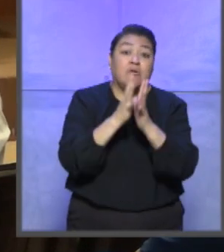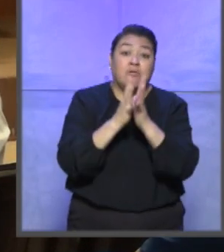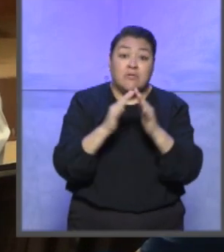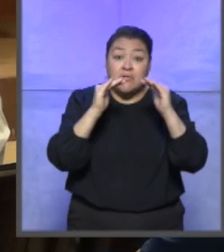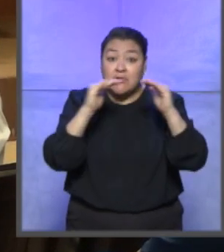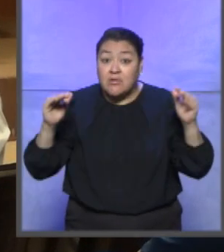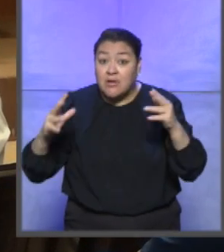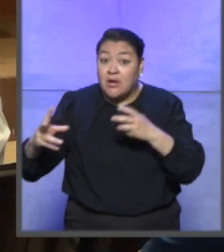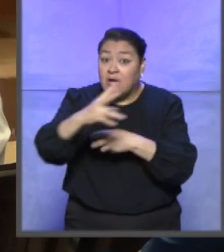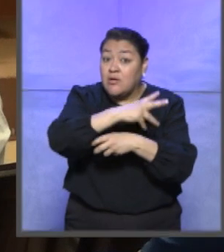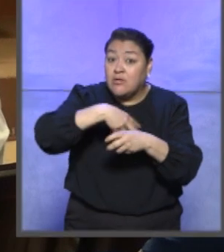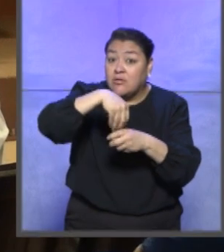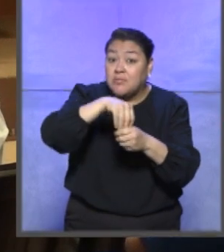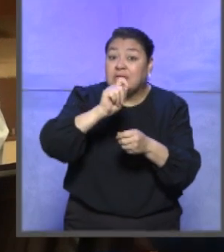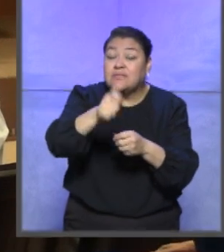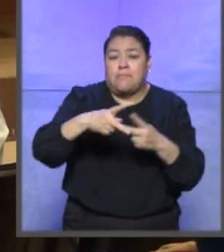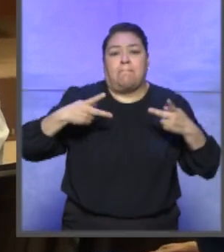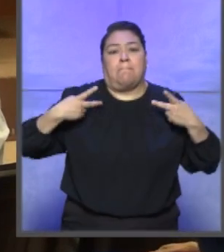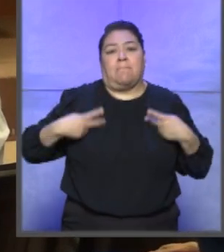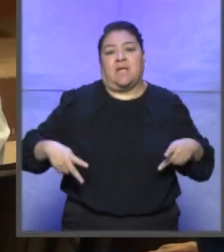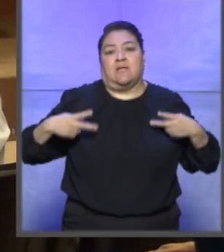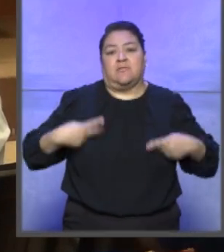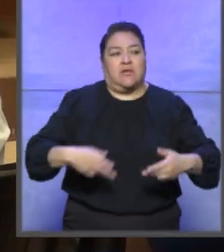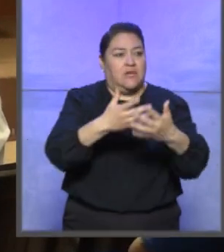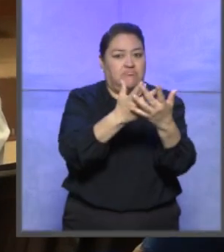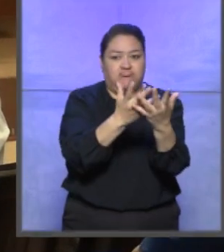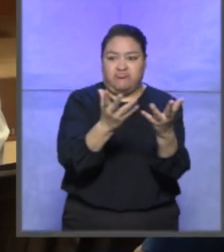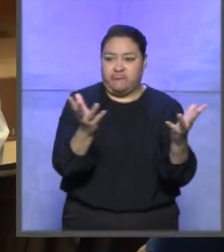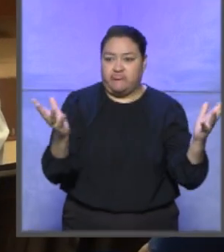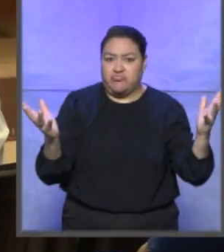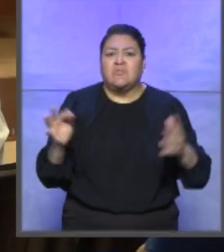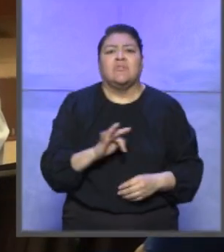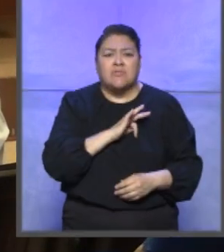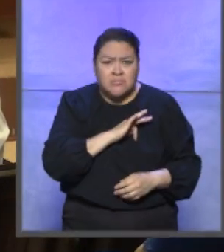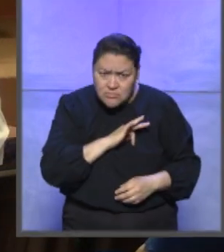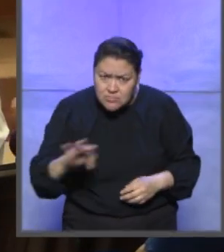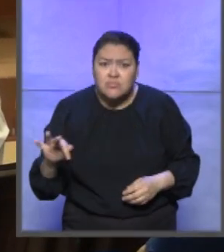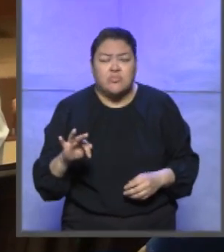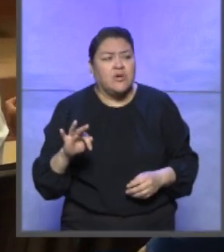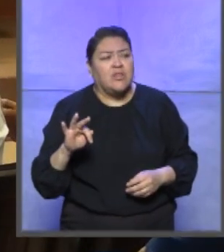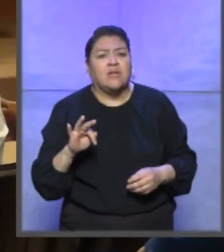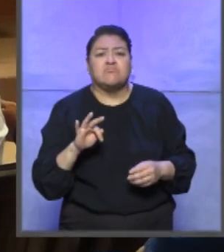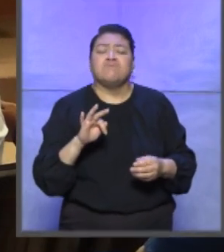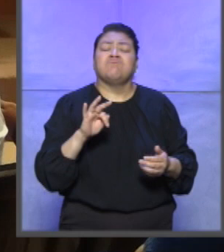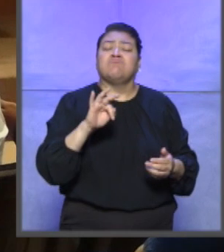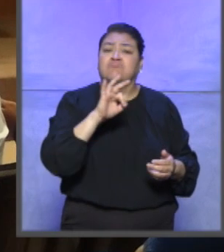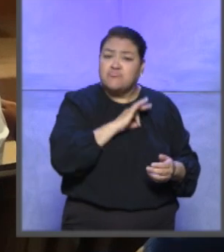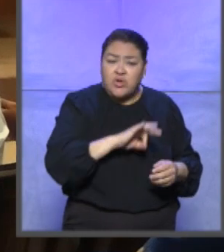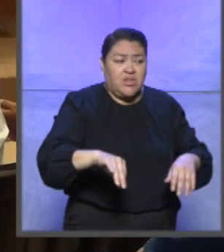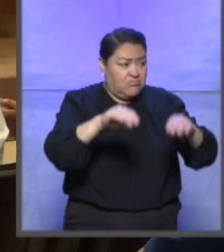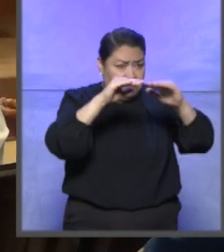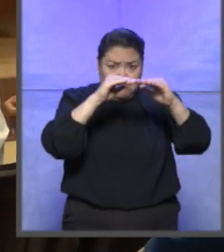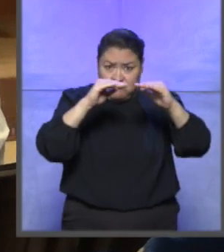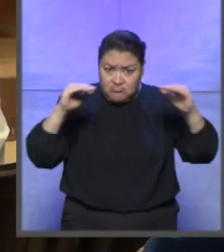democracia incluyente se traduce en que todas las personas tengan la posibilidad de acceder de